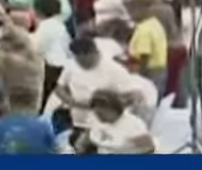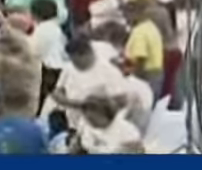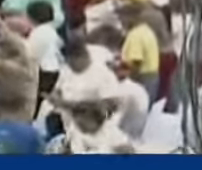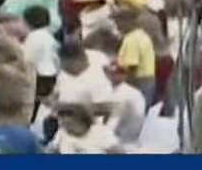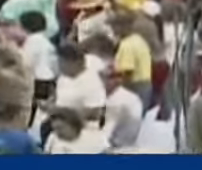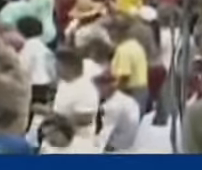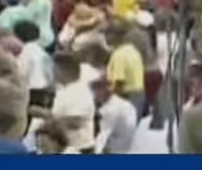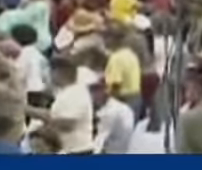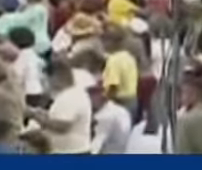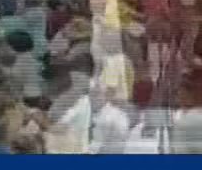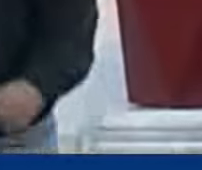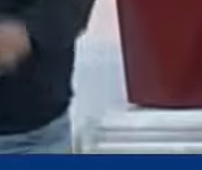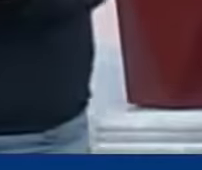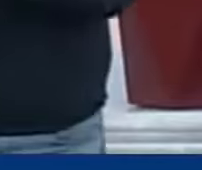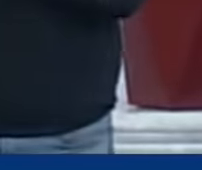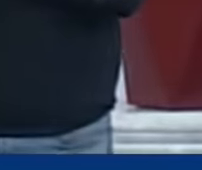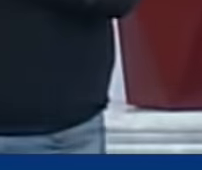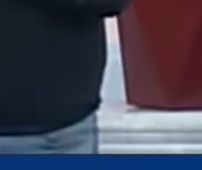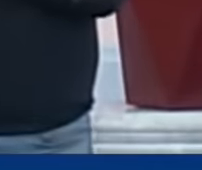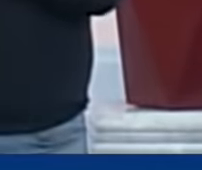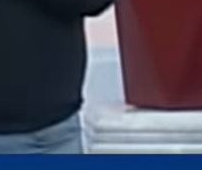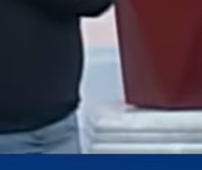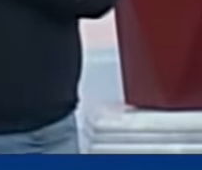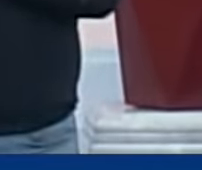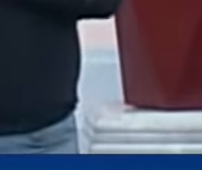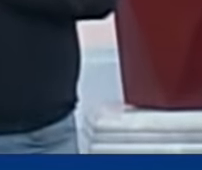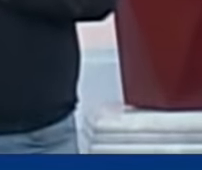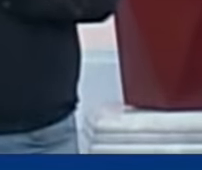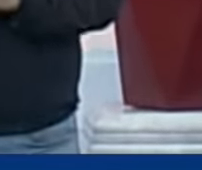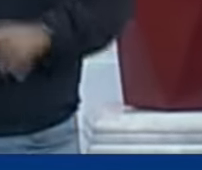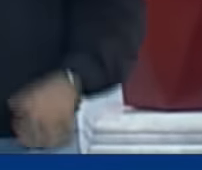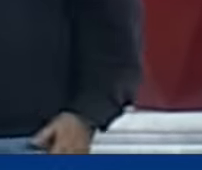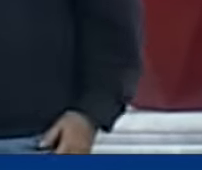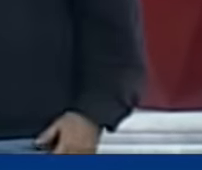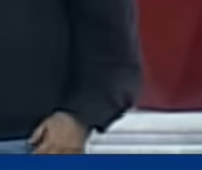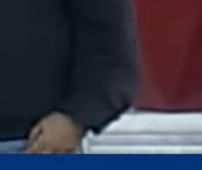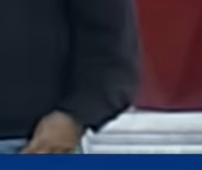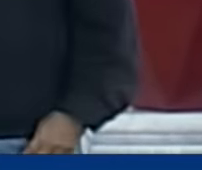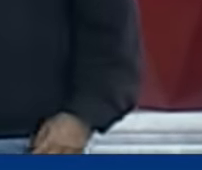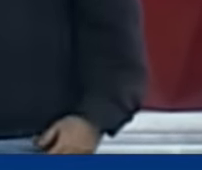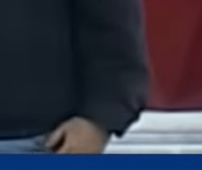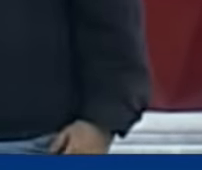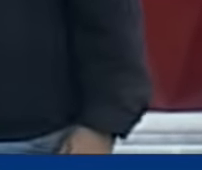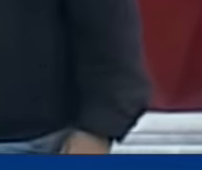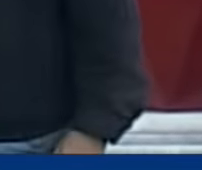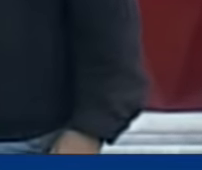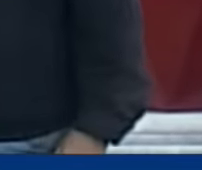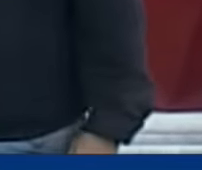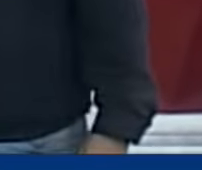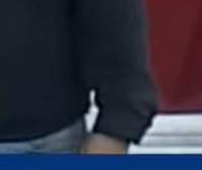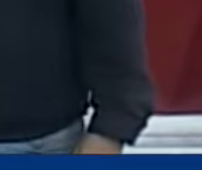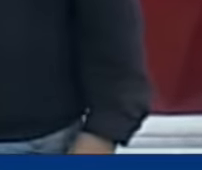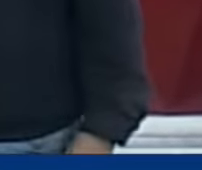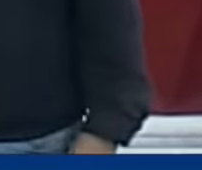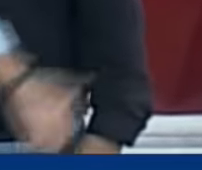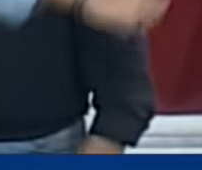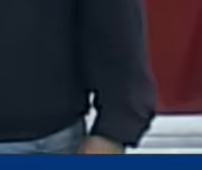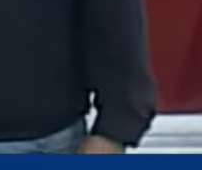Al toque del tambor, la charrasca, el cuatro y el buen canto de la